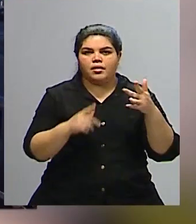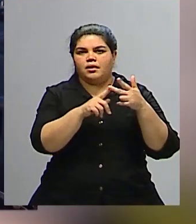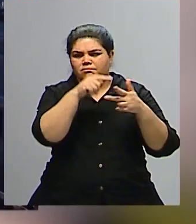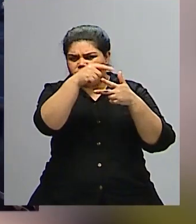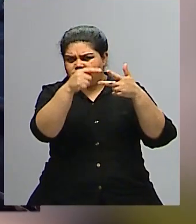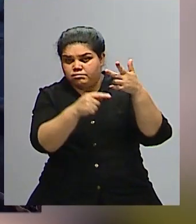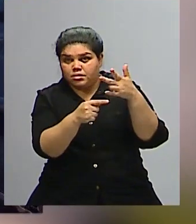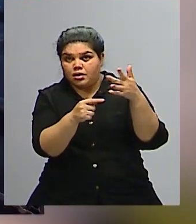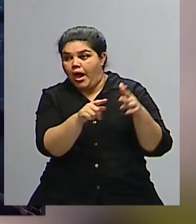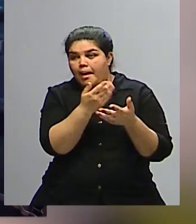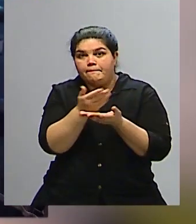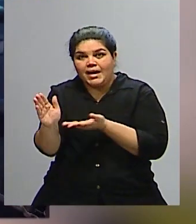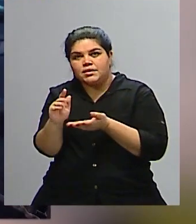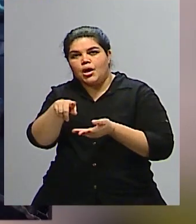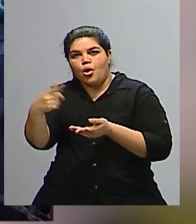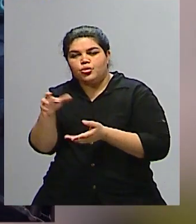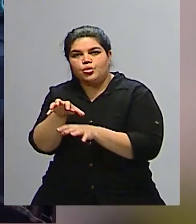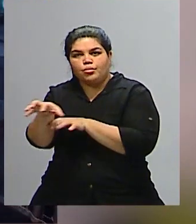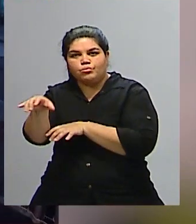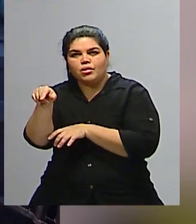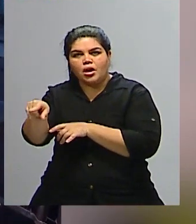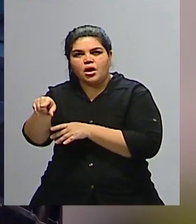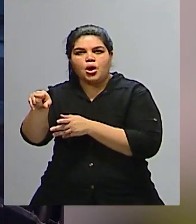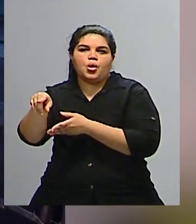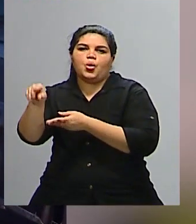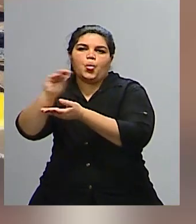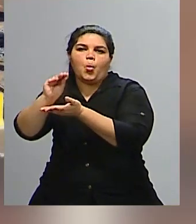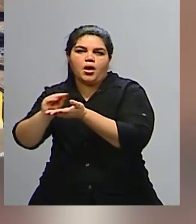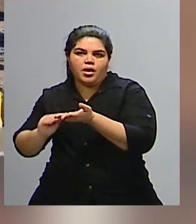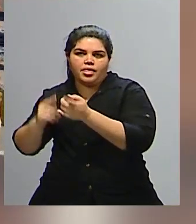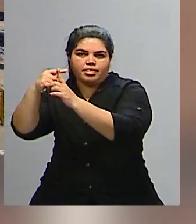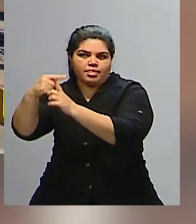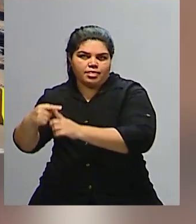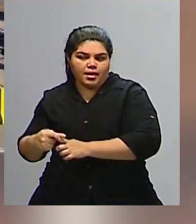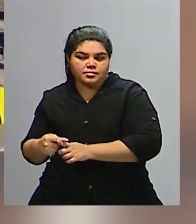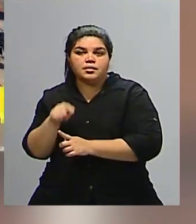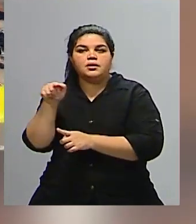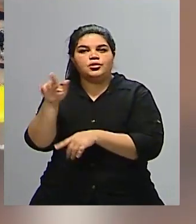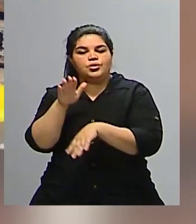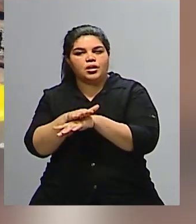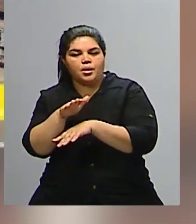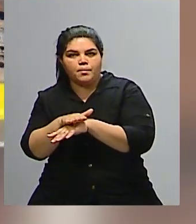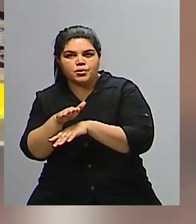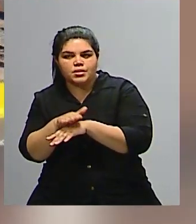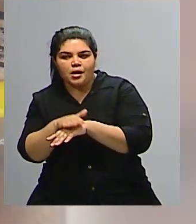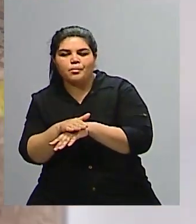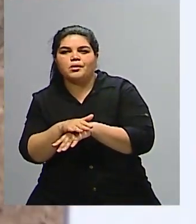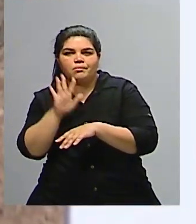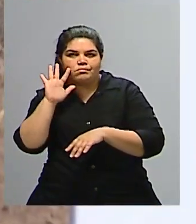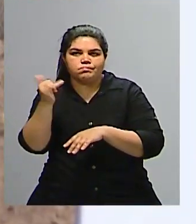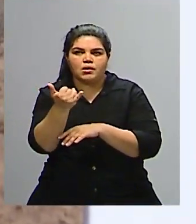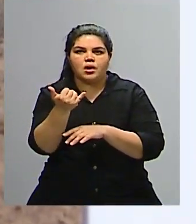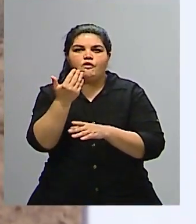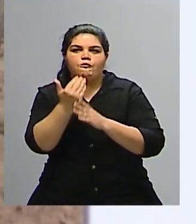es un proceso jurisdiccional administrativo, bueno, va a determinar responsables, errores y fallas